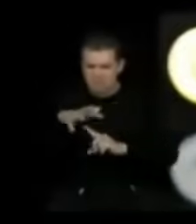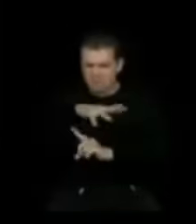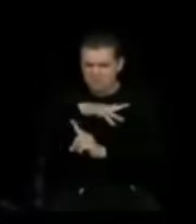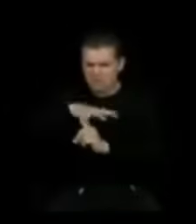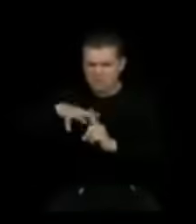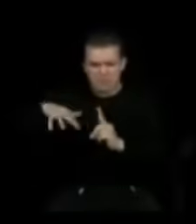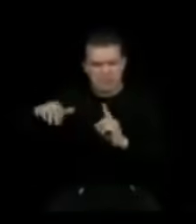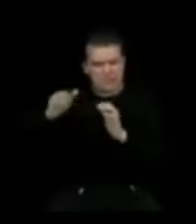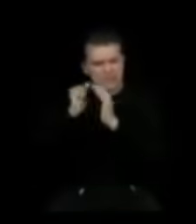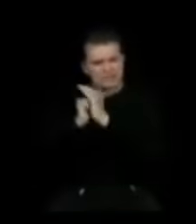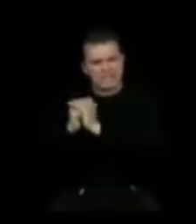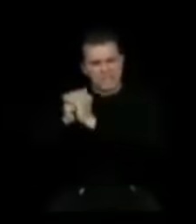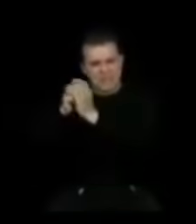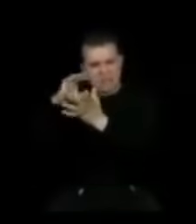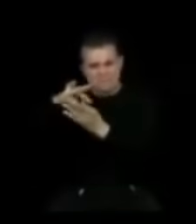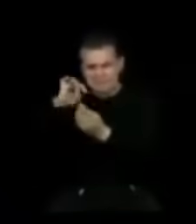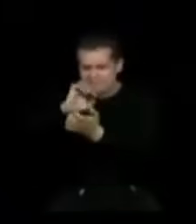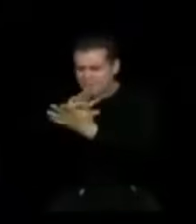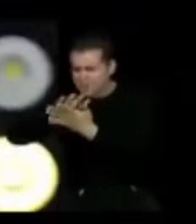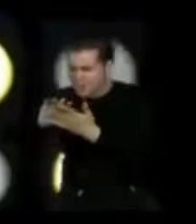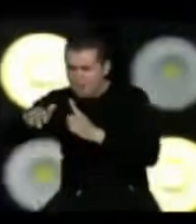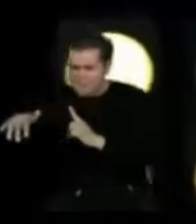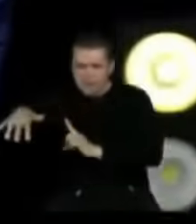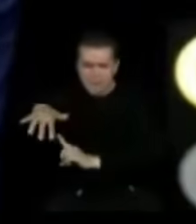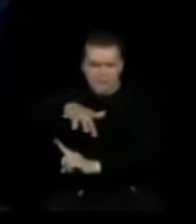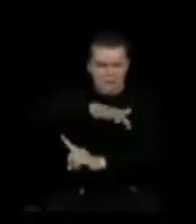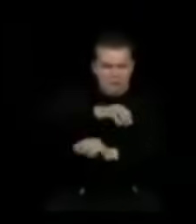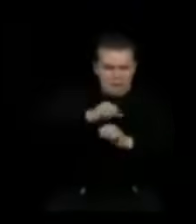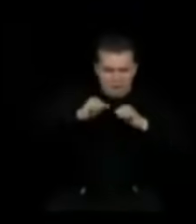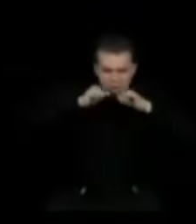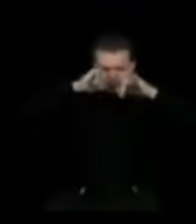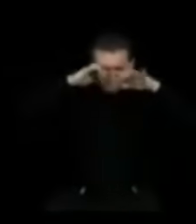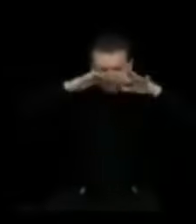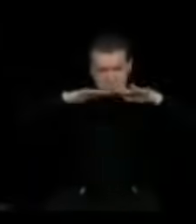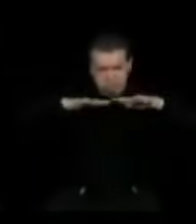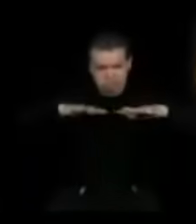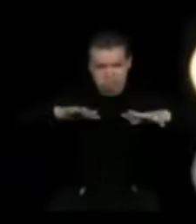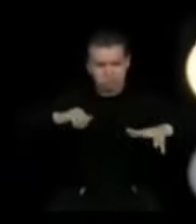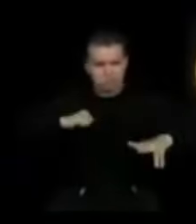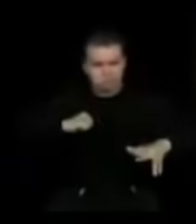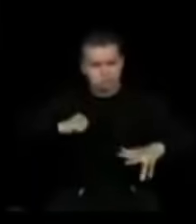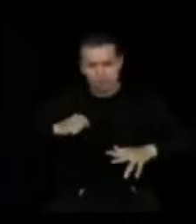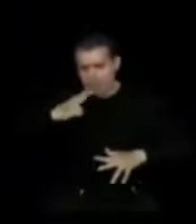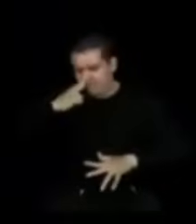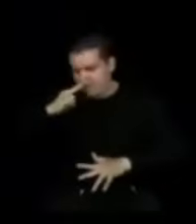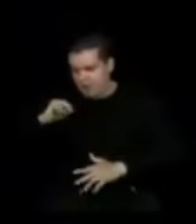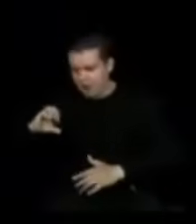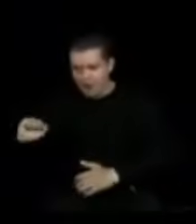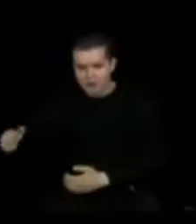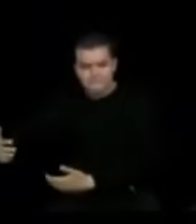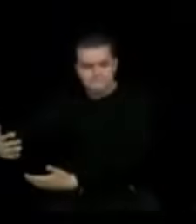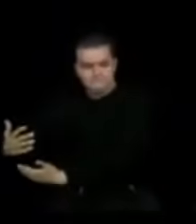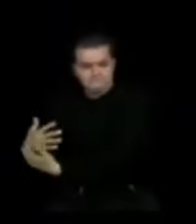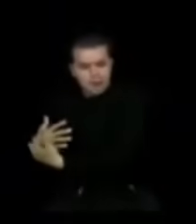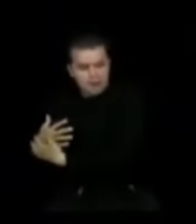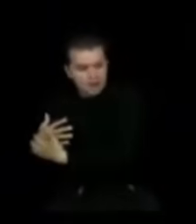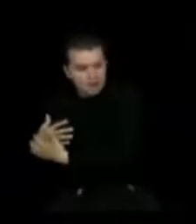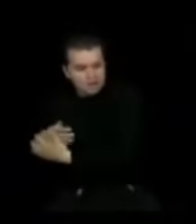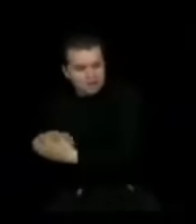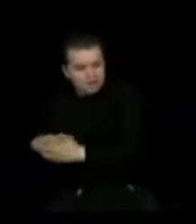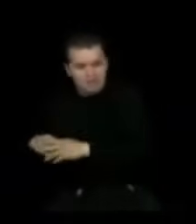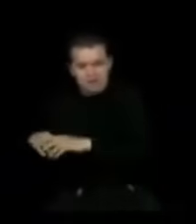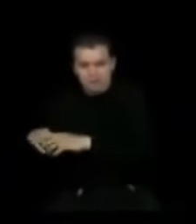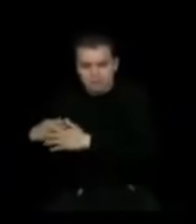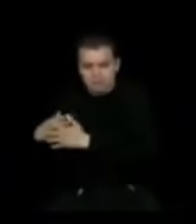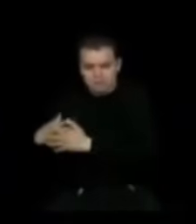adoración a Dios, donde la presencia de Dios inundó ese lugar. Y yo tenía a mi hija abrazada en el banco, y mientras la tenía abrazada,